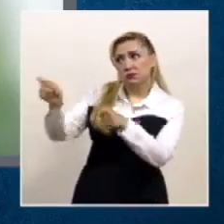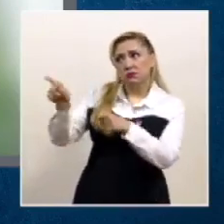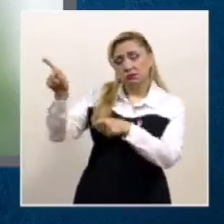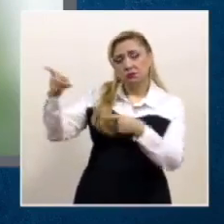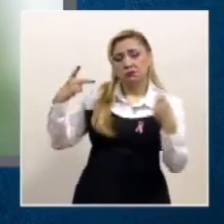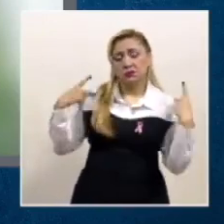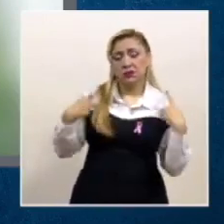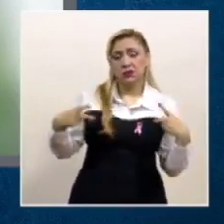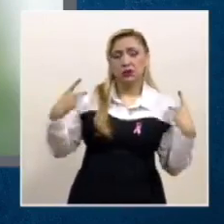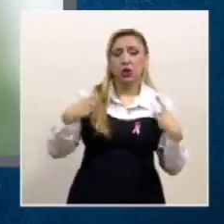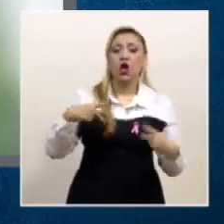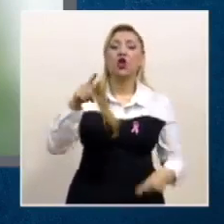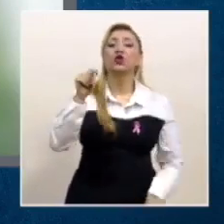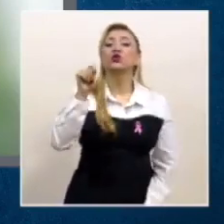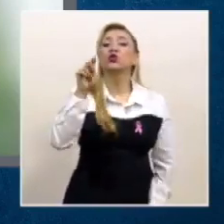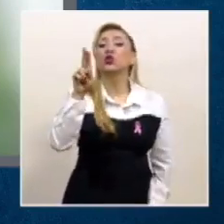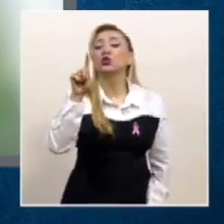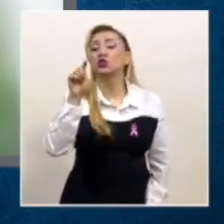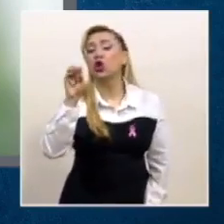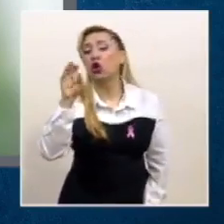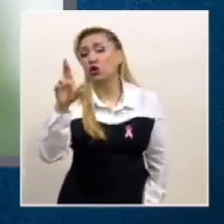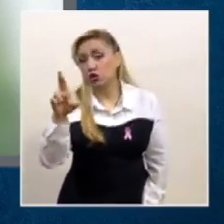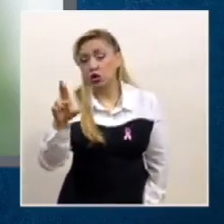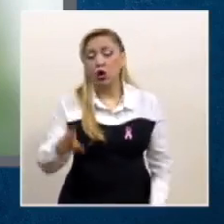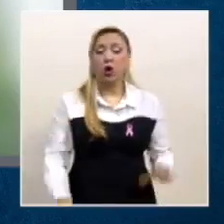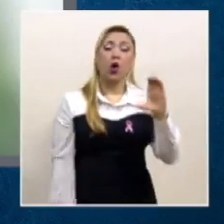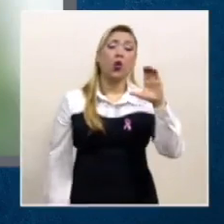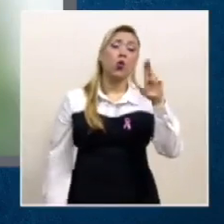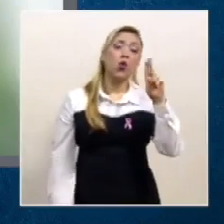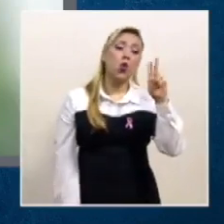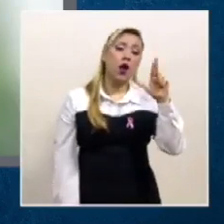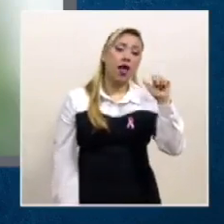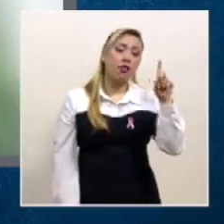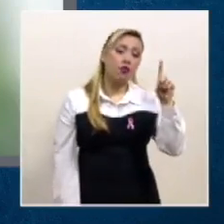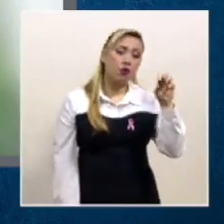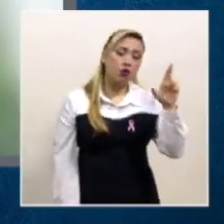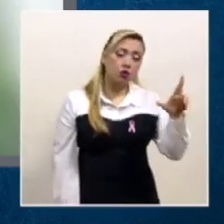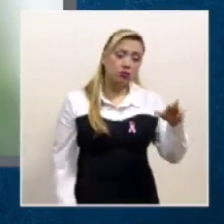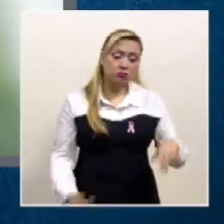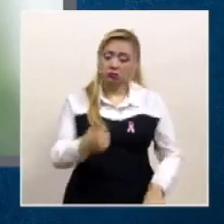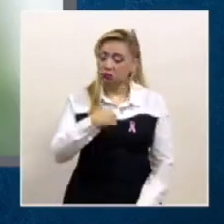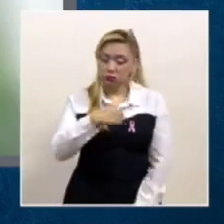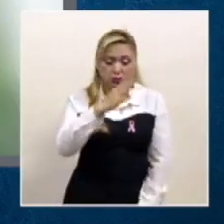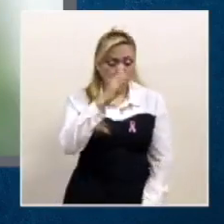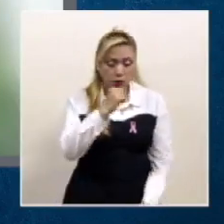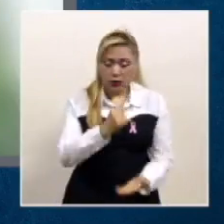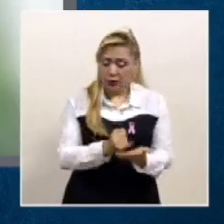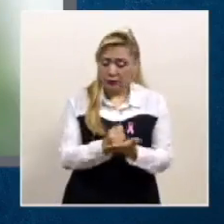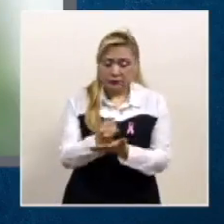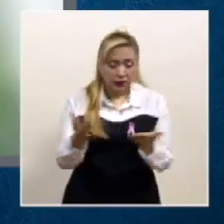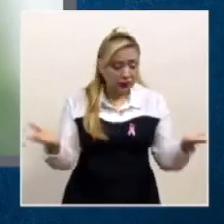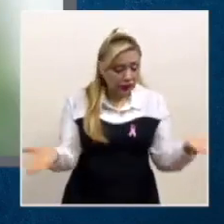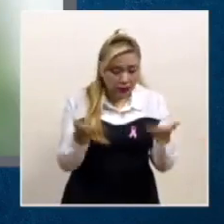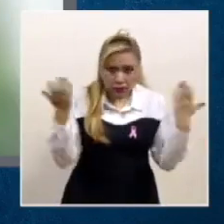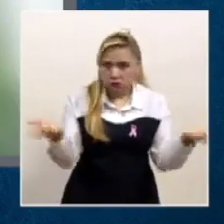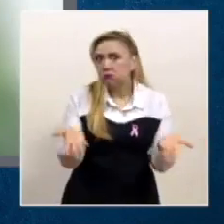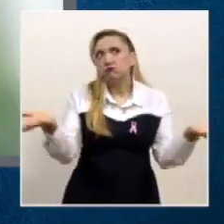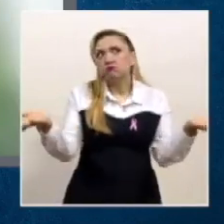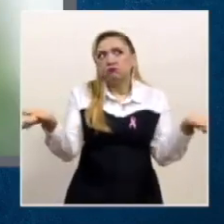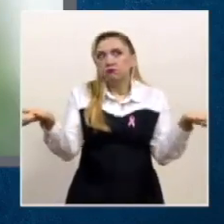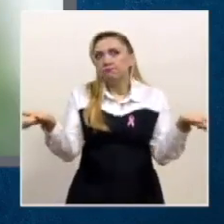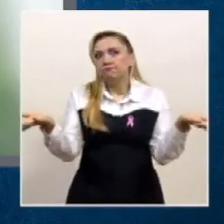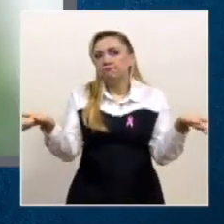caso, el tutor o el curador, donde nosotras, las personas con discapacidad, no podíamos decidir cosas tan básicas como, por